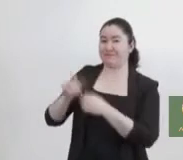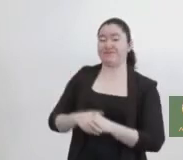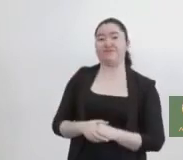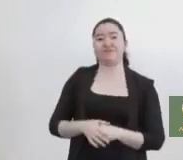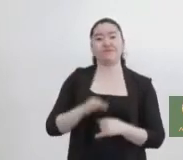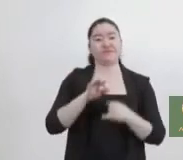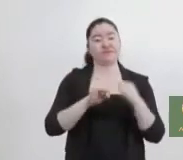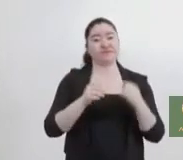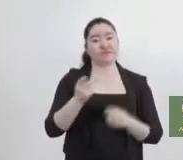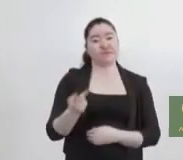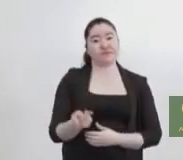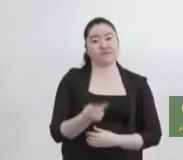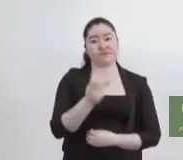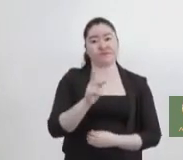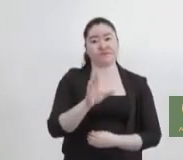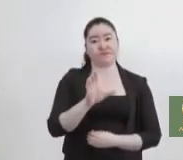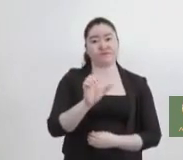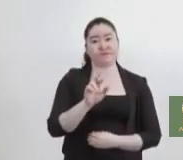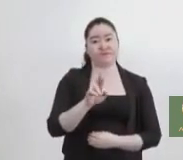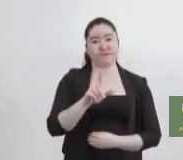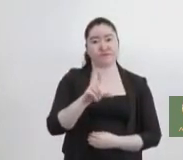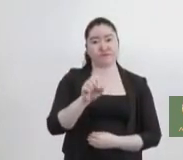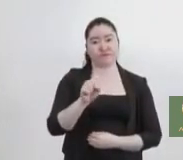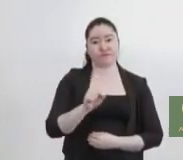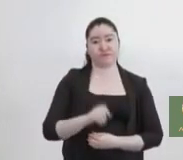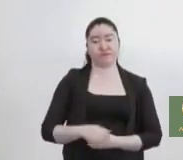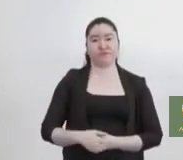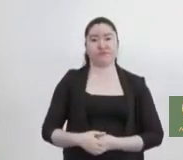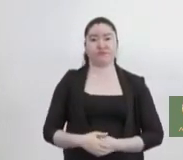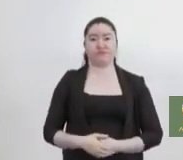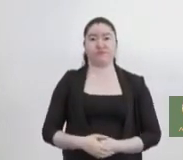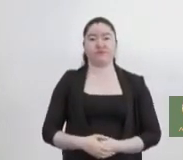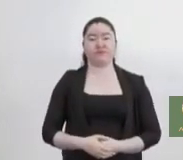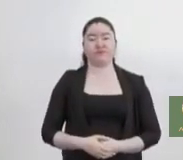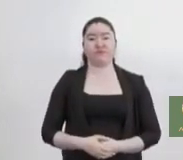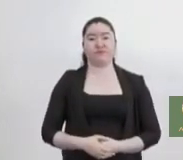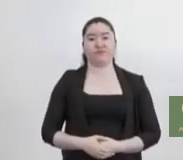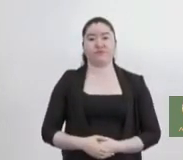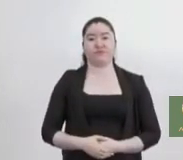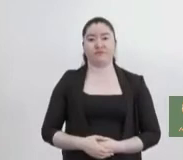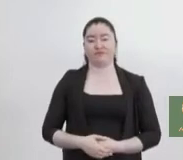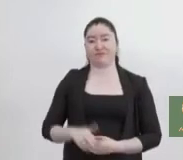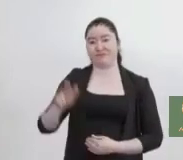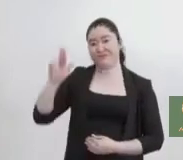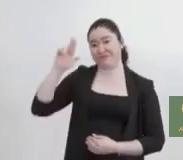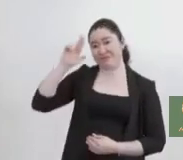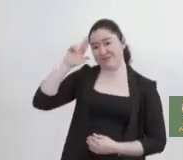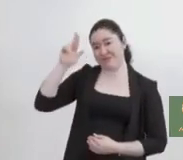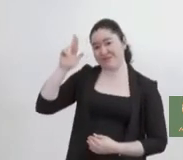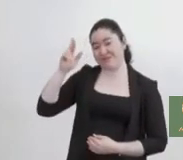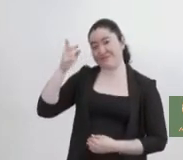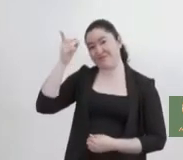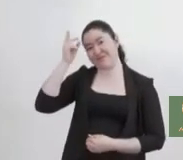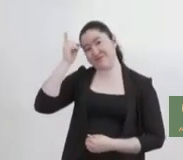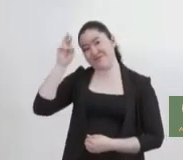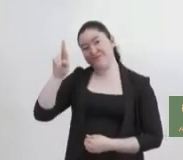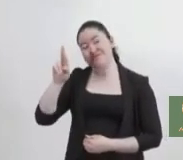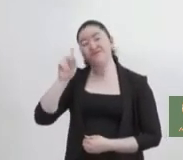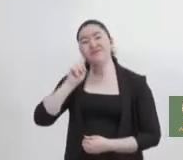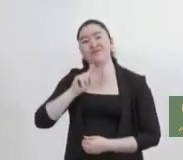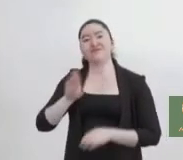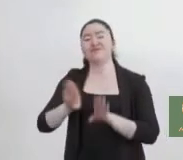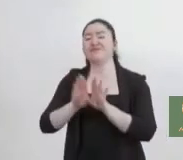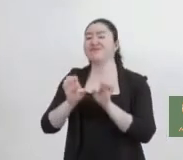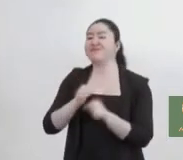Gracias. Última pregunta, Carlos Guzmán de ABA Noticias. ¿Qué tal, doctora? ¿Cómo está? Buenas tardes. Dos preguntas rápidamente ya